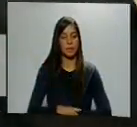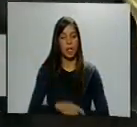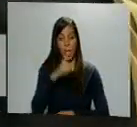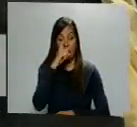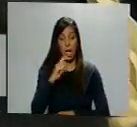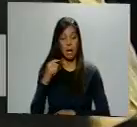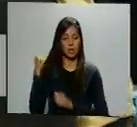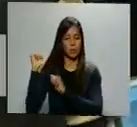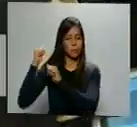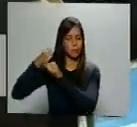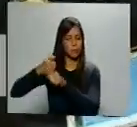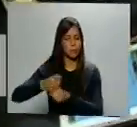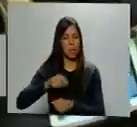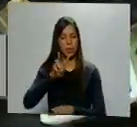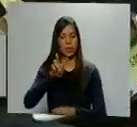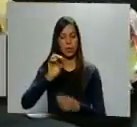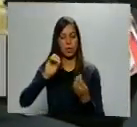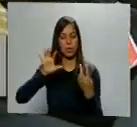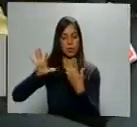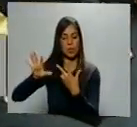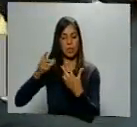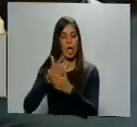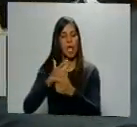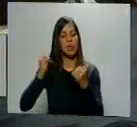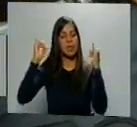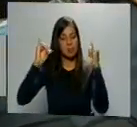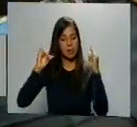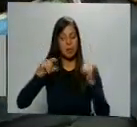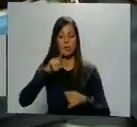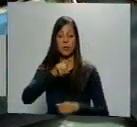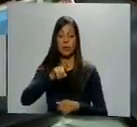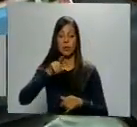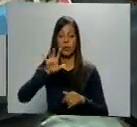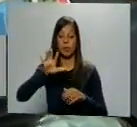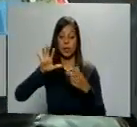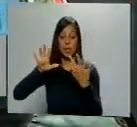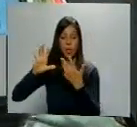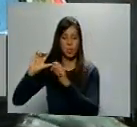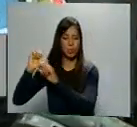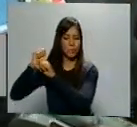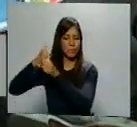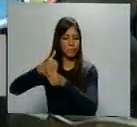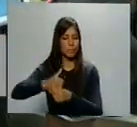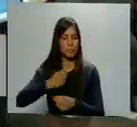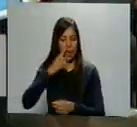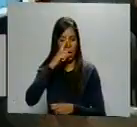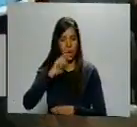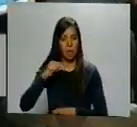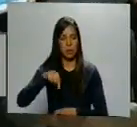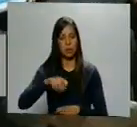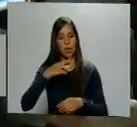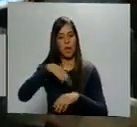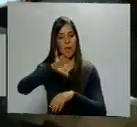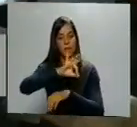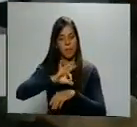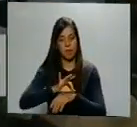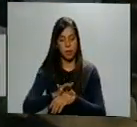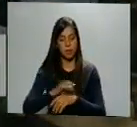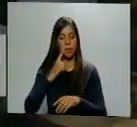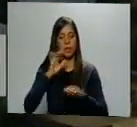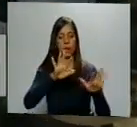años 207 de la Independencia, 158 de la Federación y 18 de la Revolución Bolivariana.